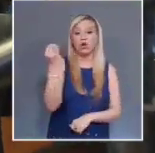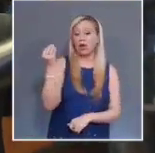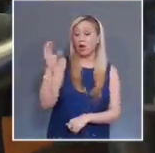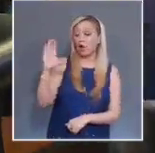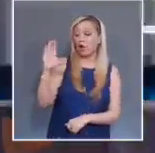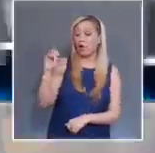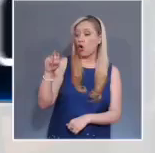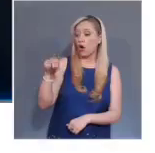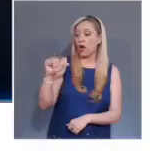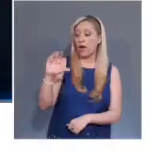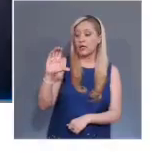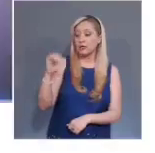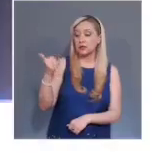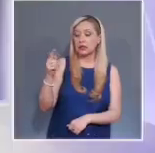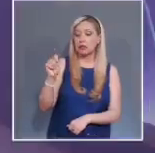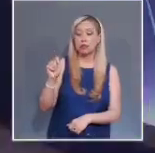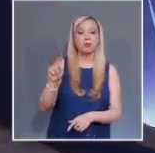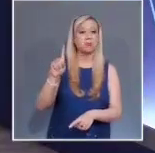Murillo.